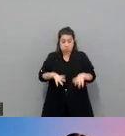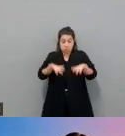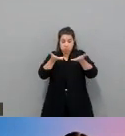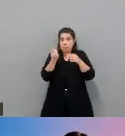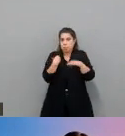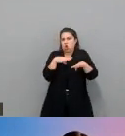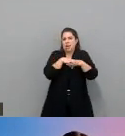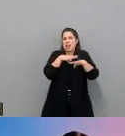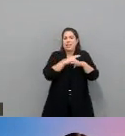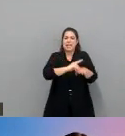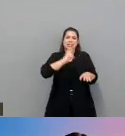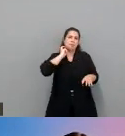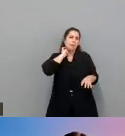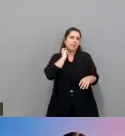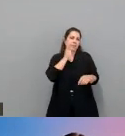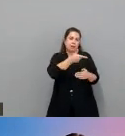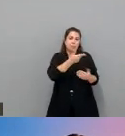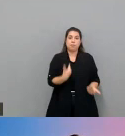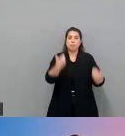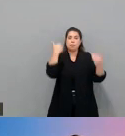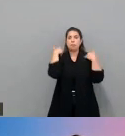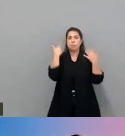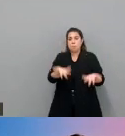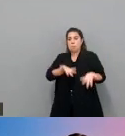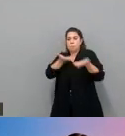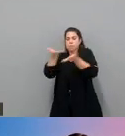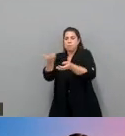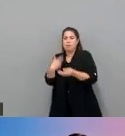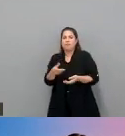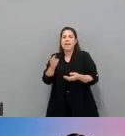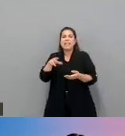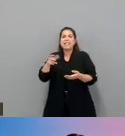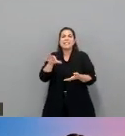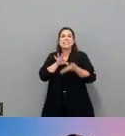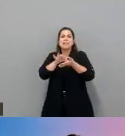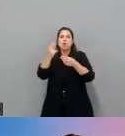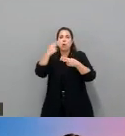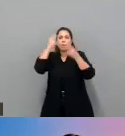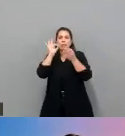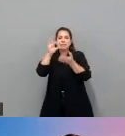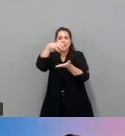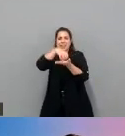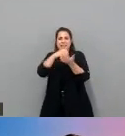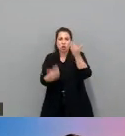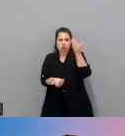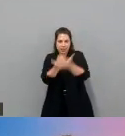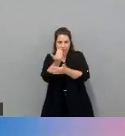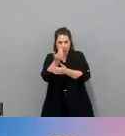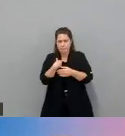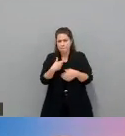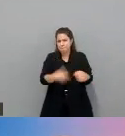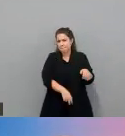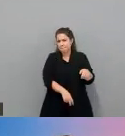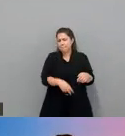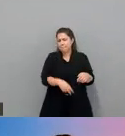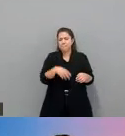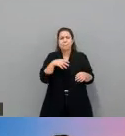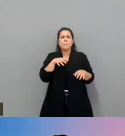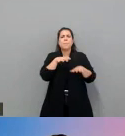ASPACE, estos servicios públicos de centro de día en la mayoría de las comunidades autónomas, pero son centros de